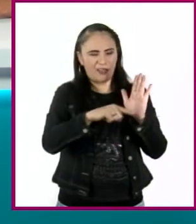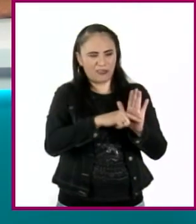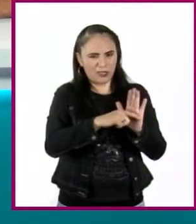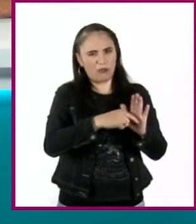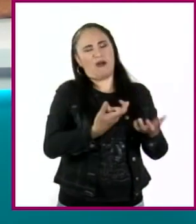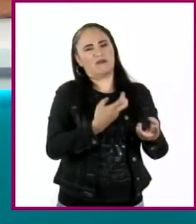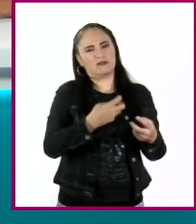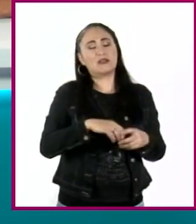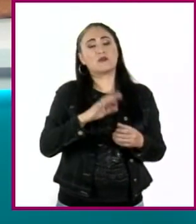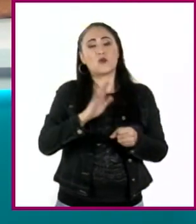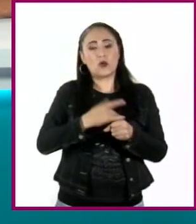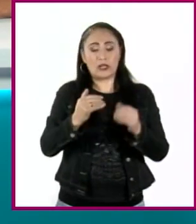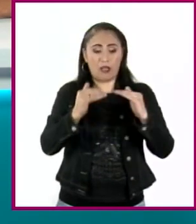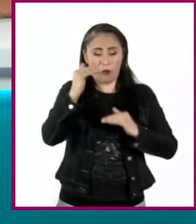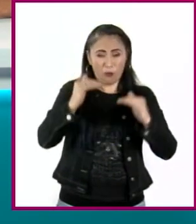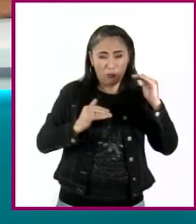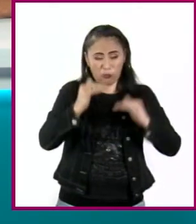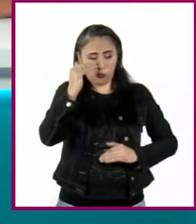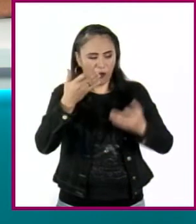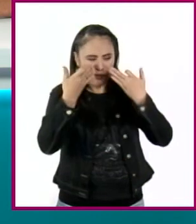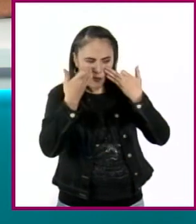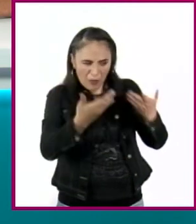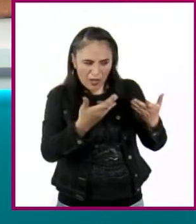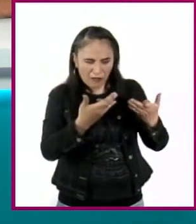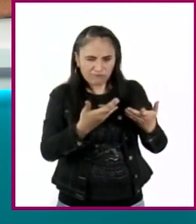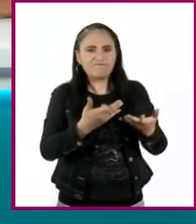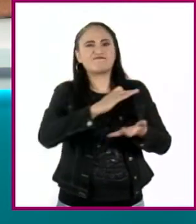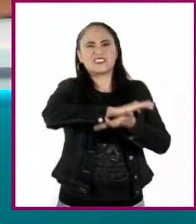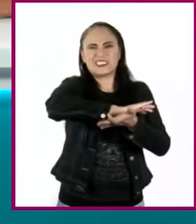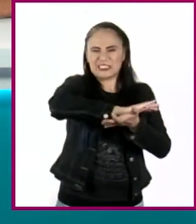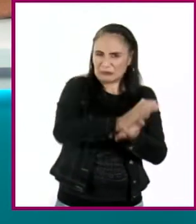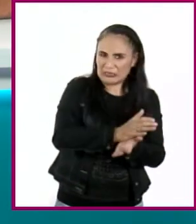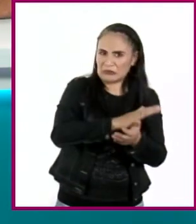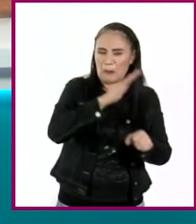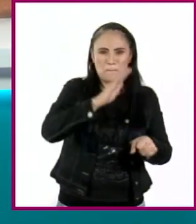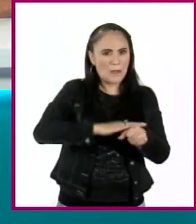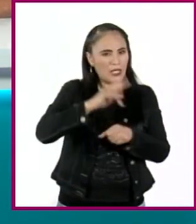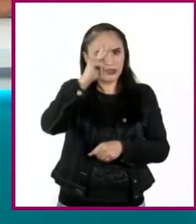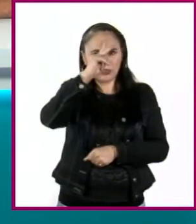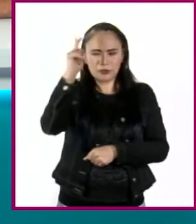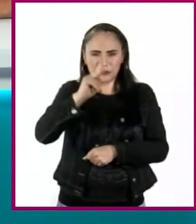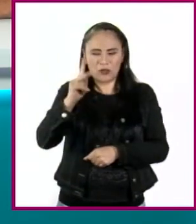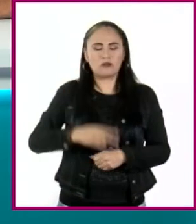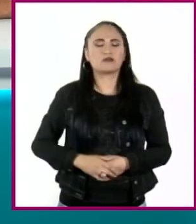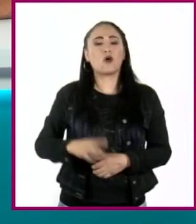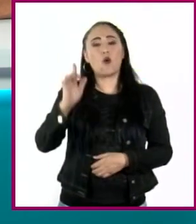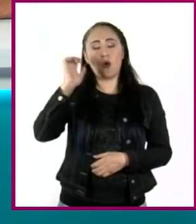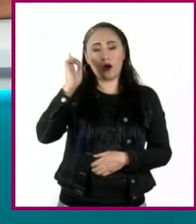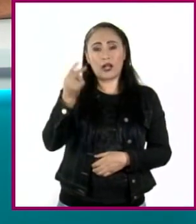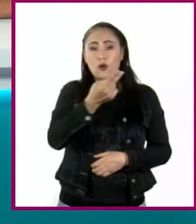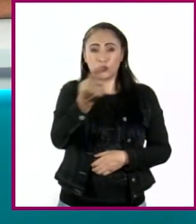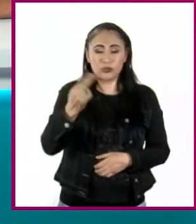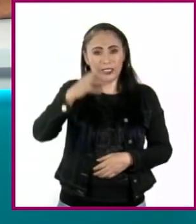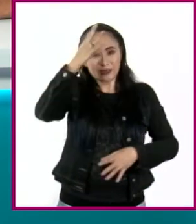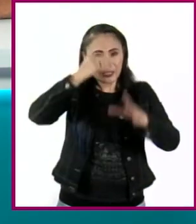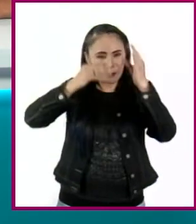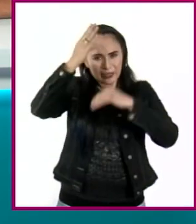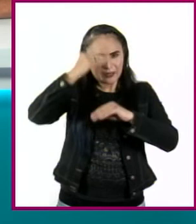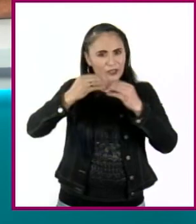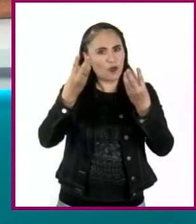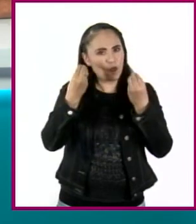o vulnerabilidades son visibles, la discriminación en el trato se puede agravar. Esperamos que hayan aprendido como nosotros en esta